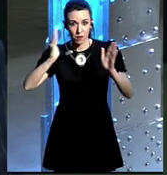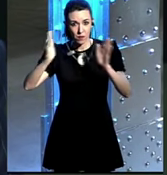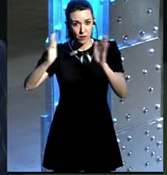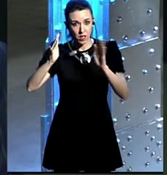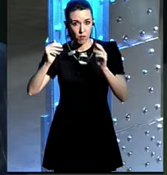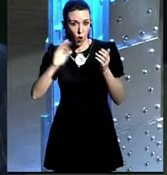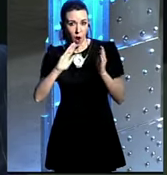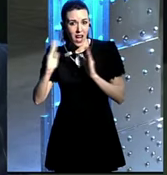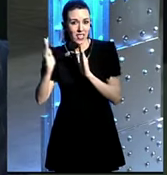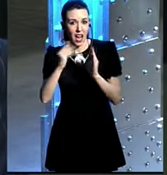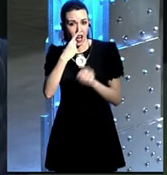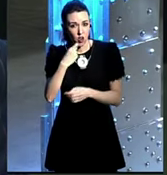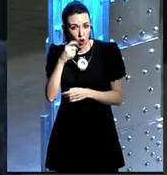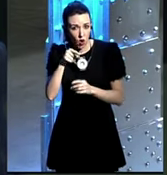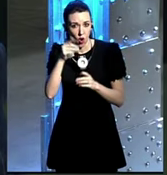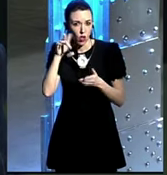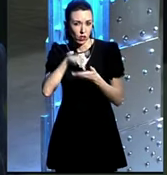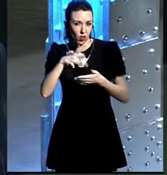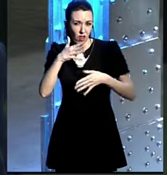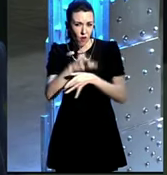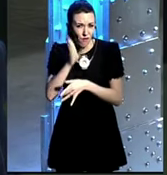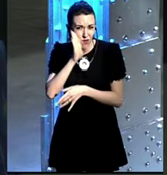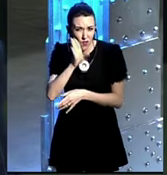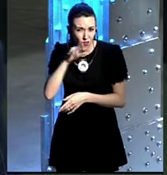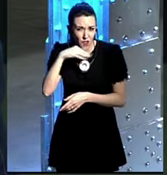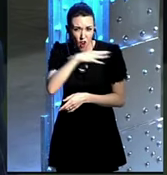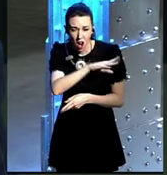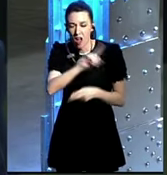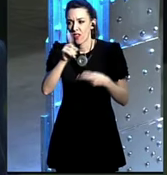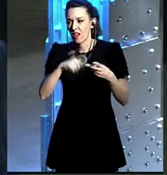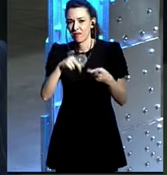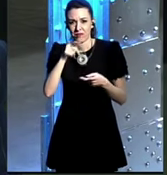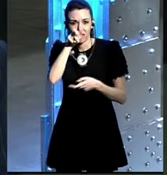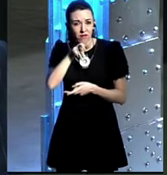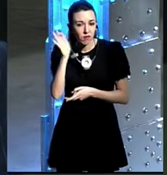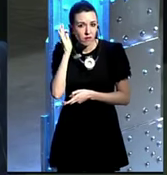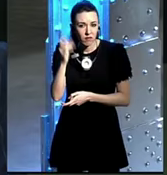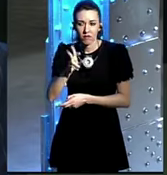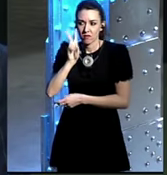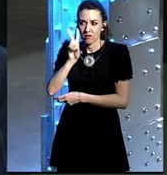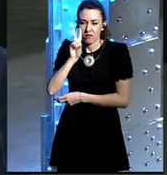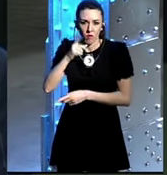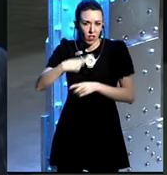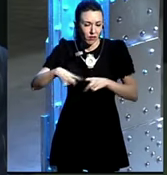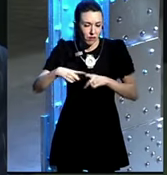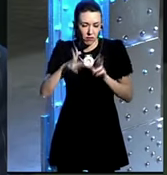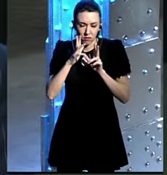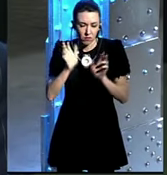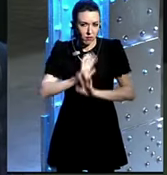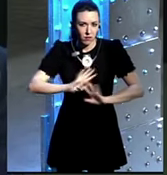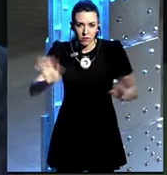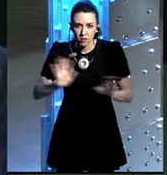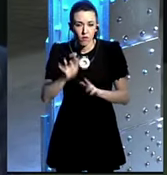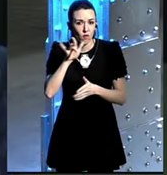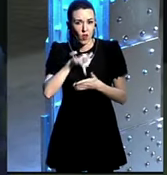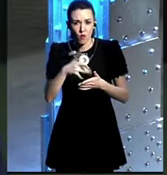Canal Rojo. Había sido violada, había visto había visto cosas terribles, había